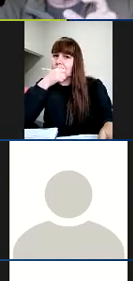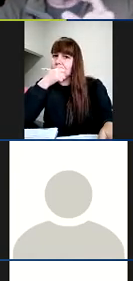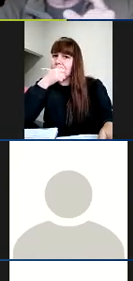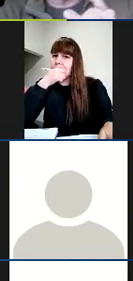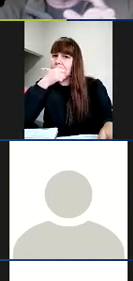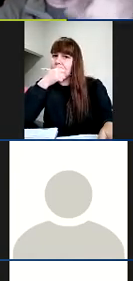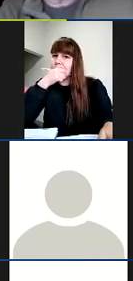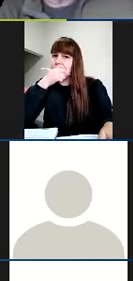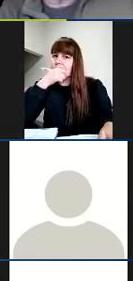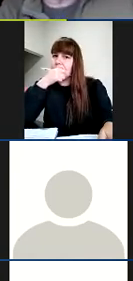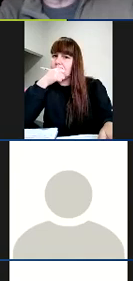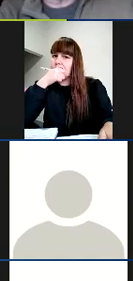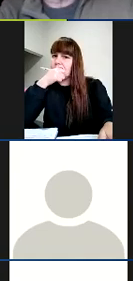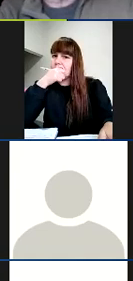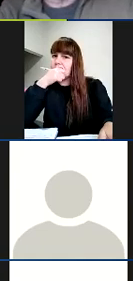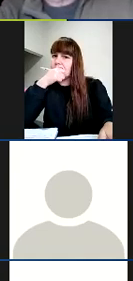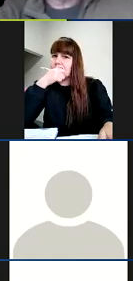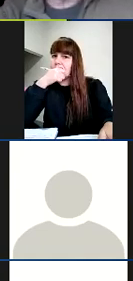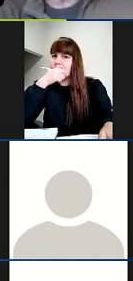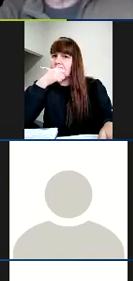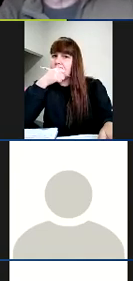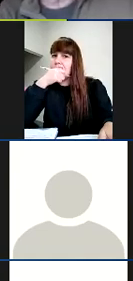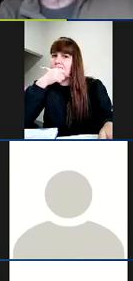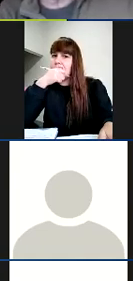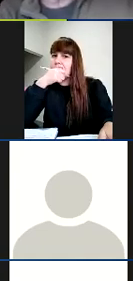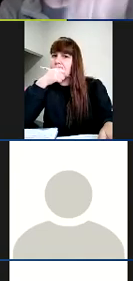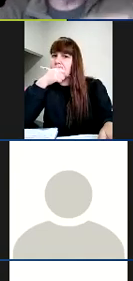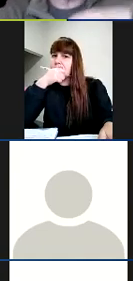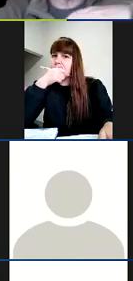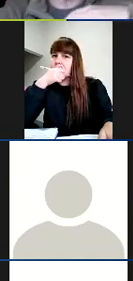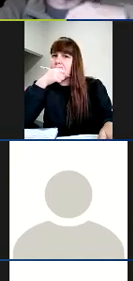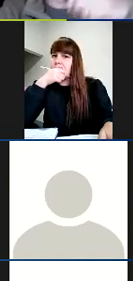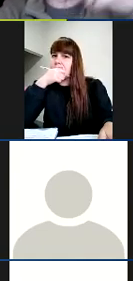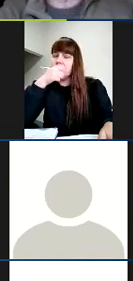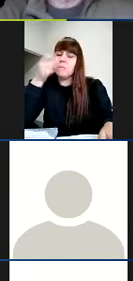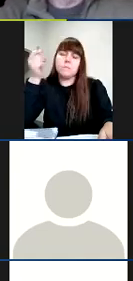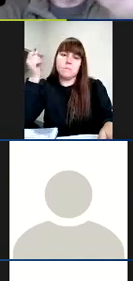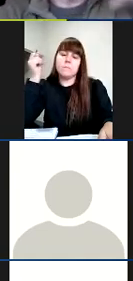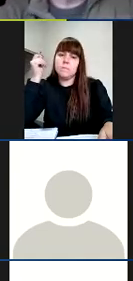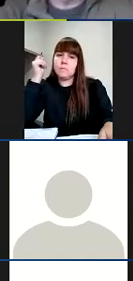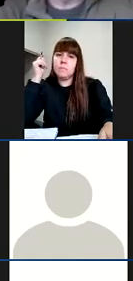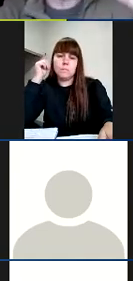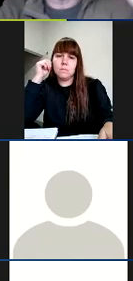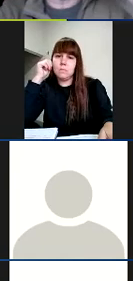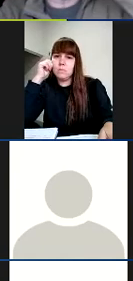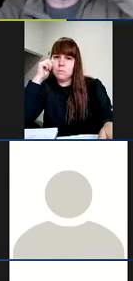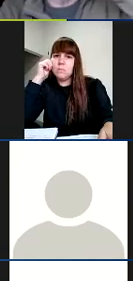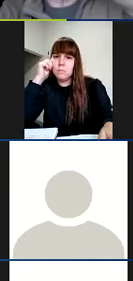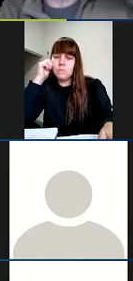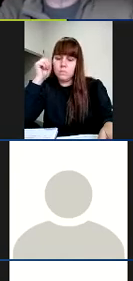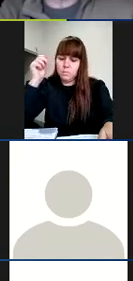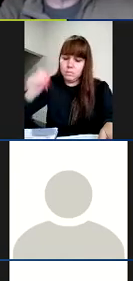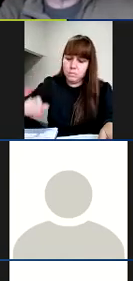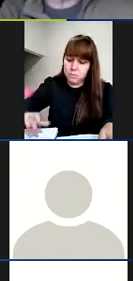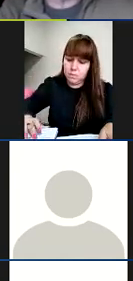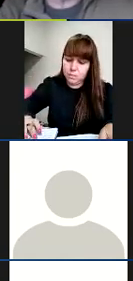de CABA a Neuquén y me presento en concurso en Neuquén y entonces dejo todo el tendal acá en Buenos Aires. En fin, esas cositas que